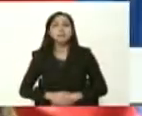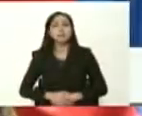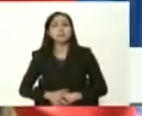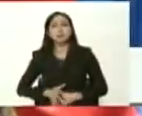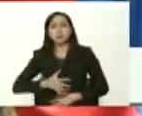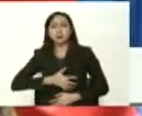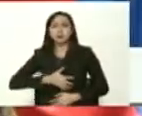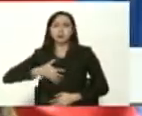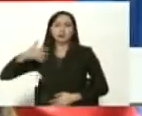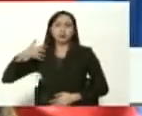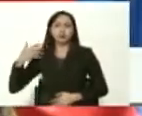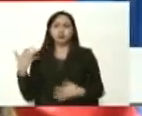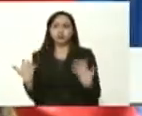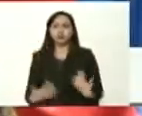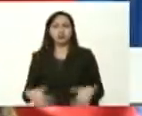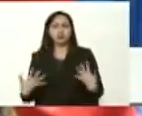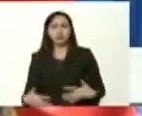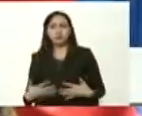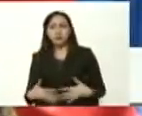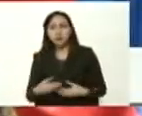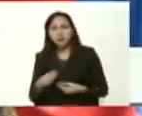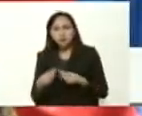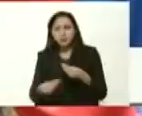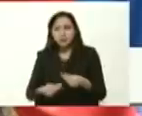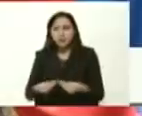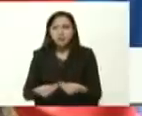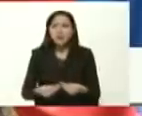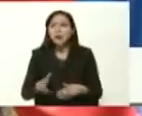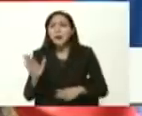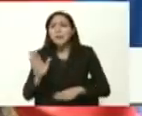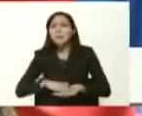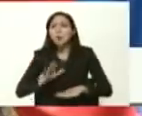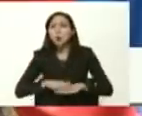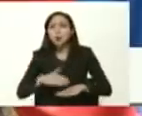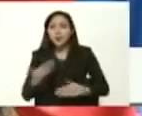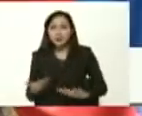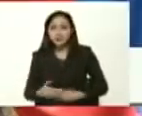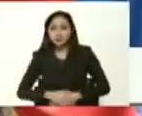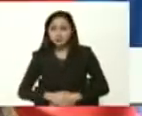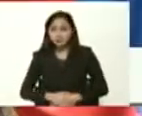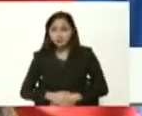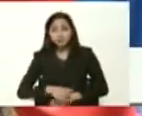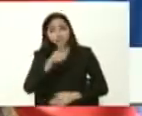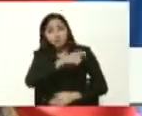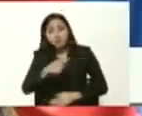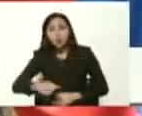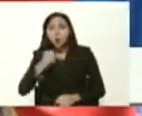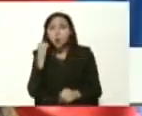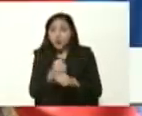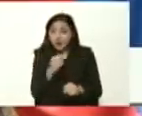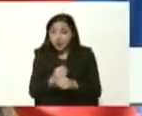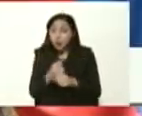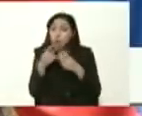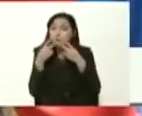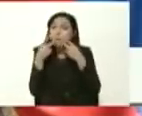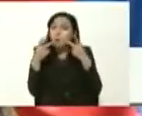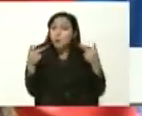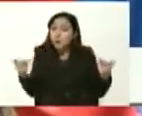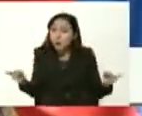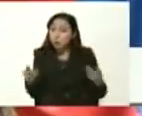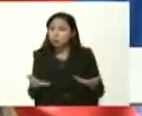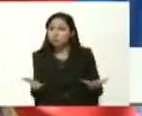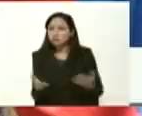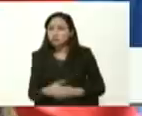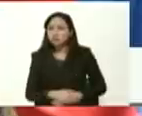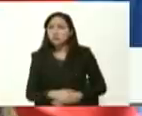aborrecible, repudiable, que funcionarios, servidores públicos